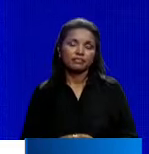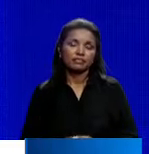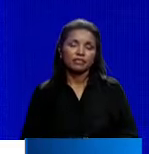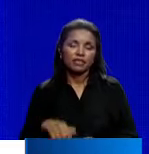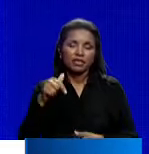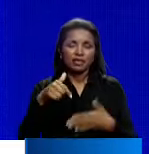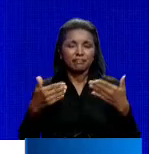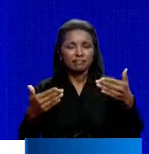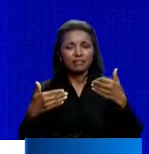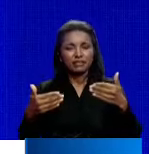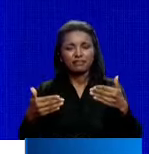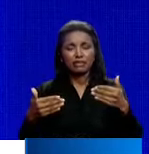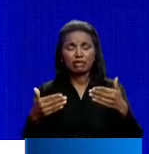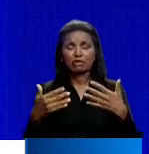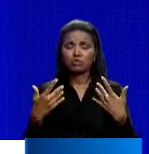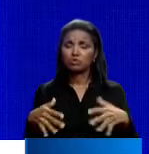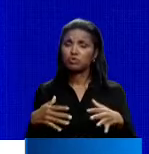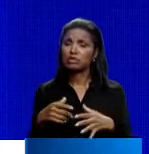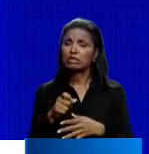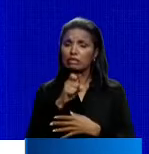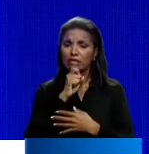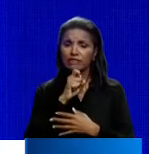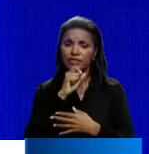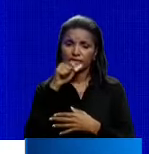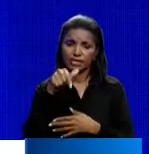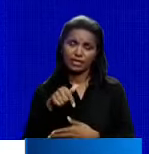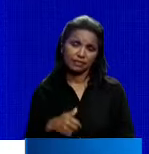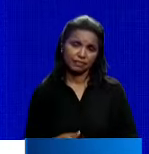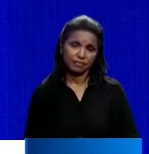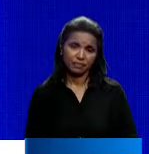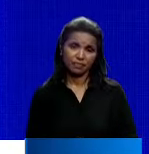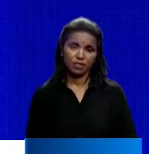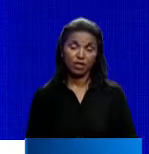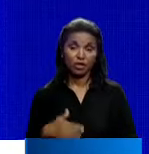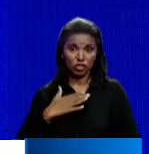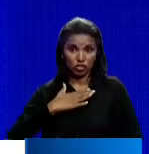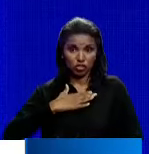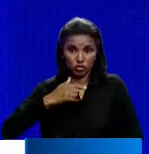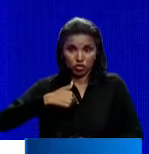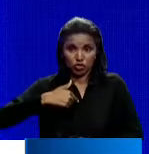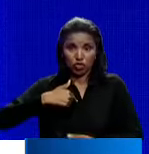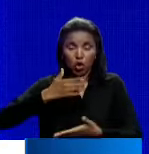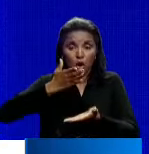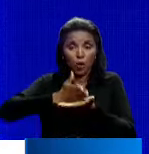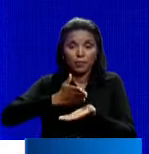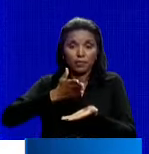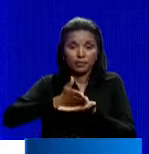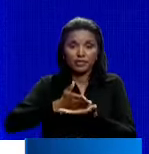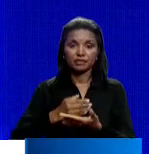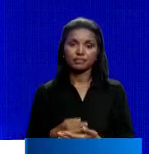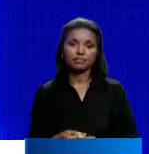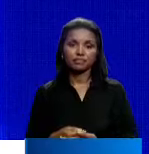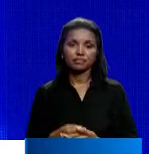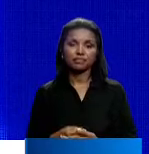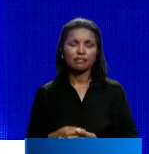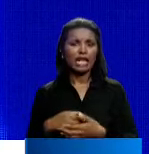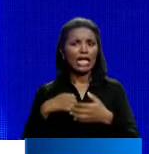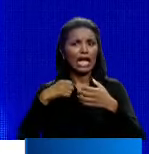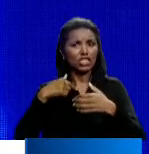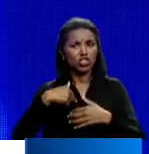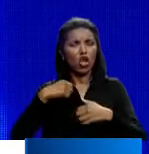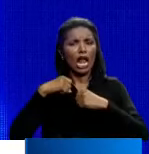nada más nos pone en una situación peor. Con lo cual, me comprometo con todos ustedes a tener una